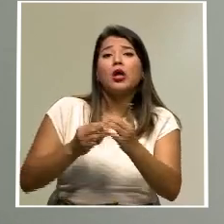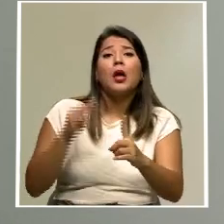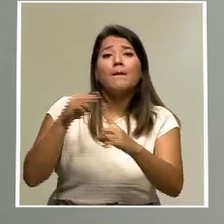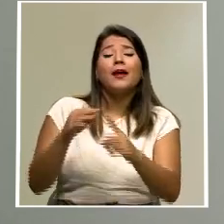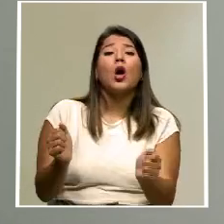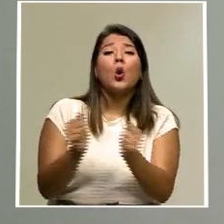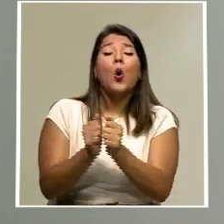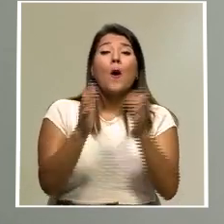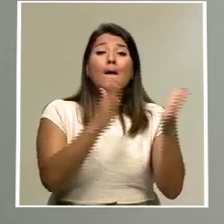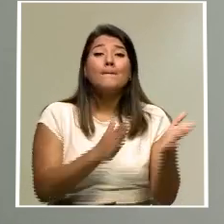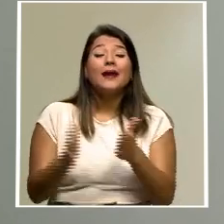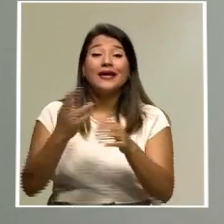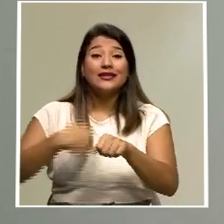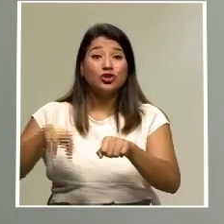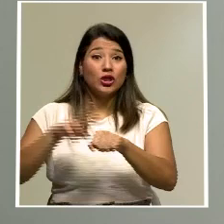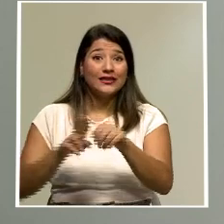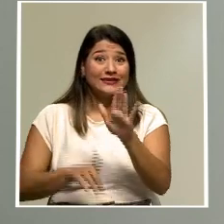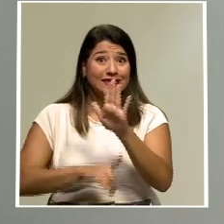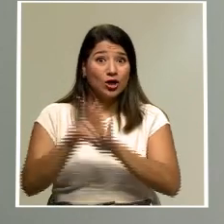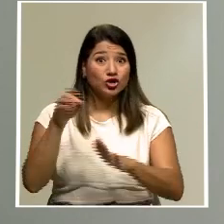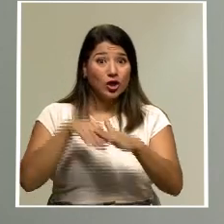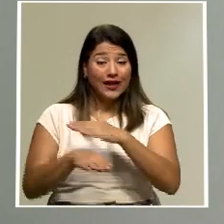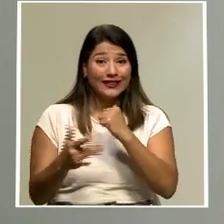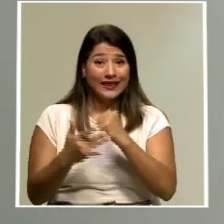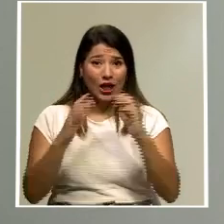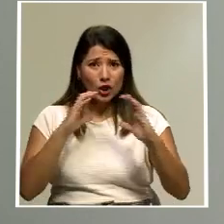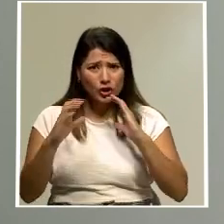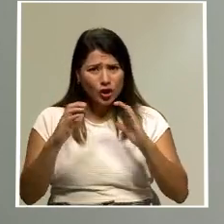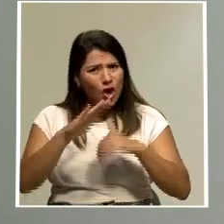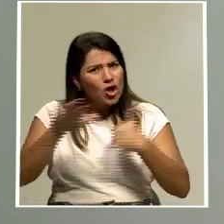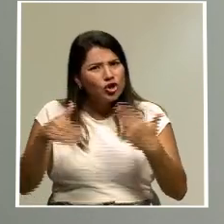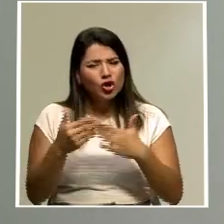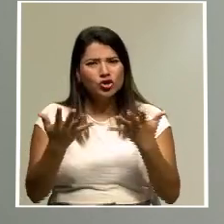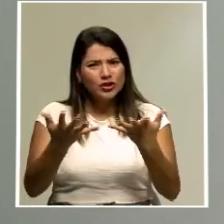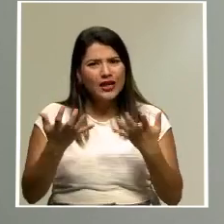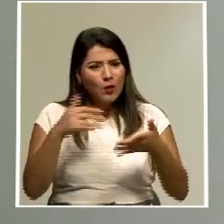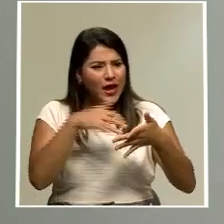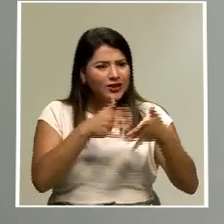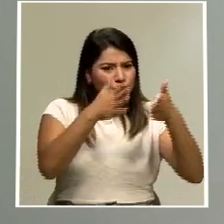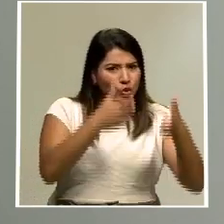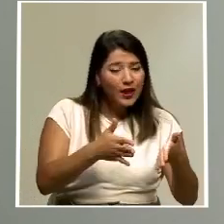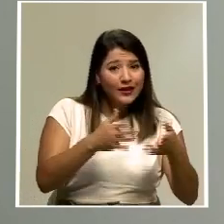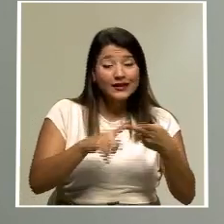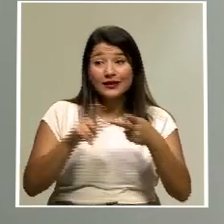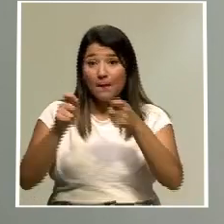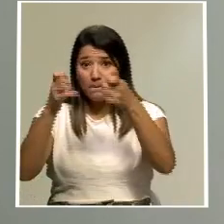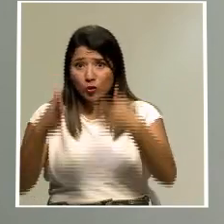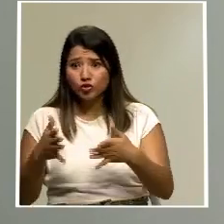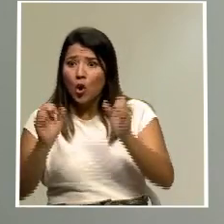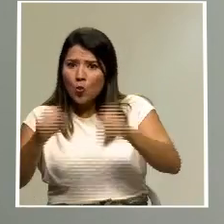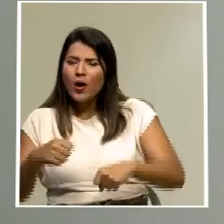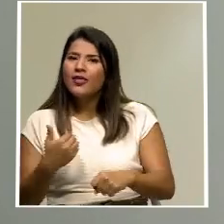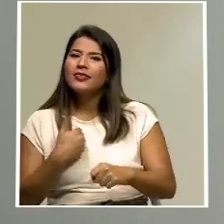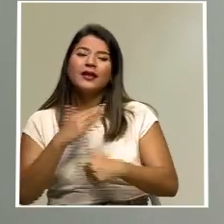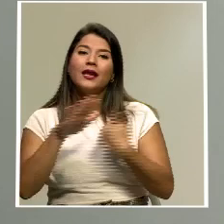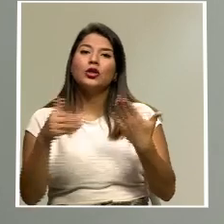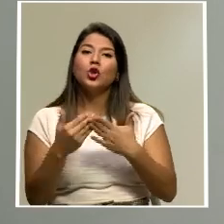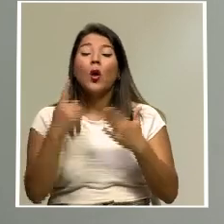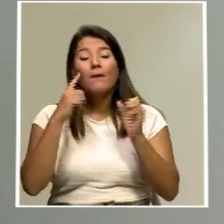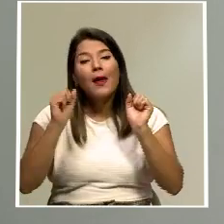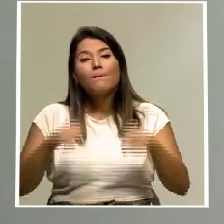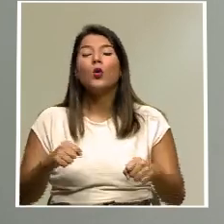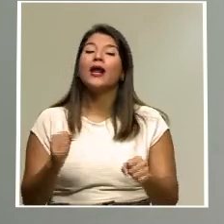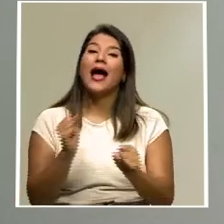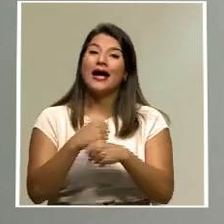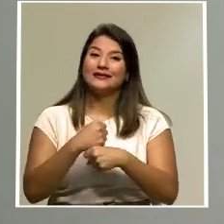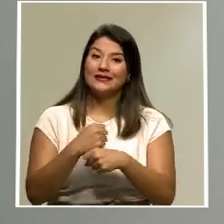Nacional de Desarrollo en Telecomunicaciones. Todos queremos que los estudiantes y los educadores adquieran las herramientas para poder hacer un uso productivo